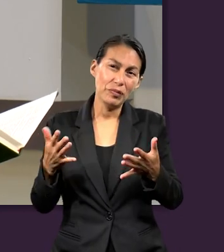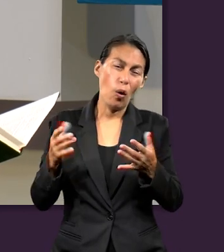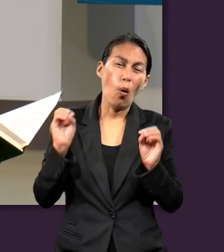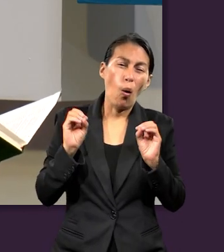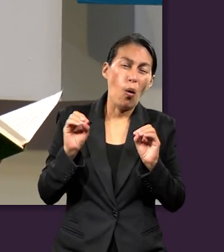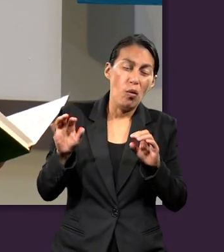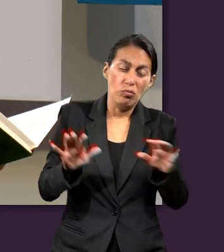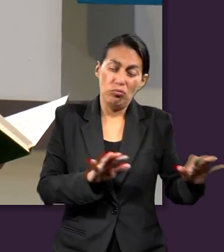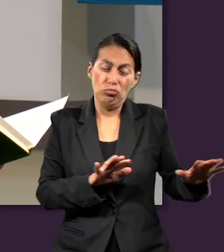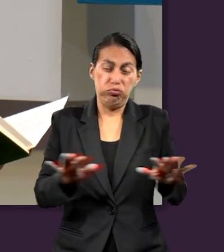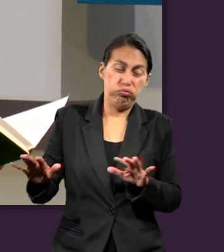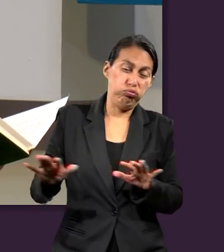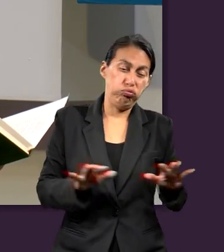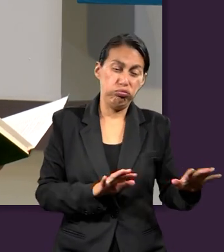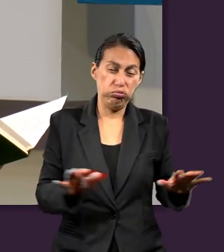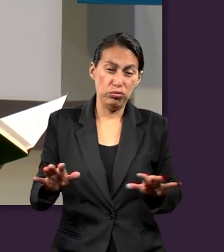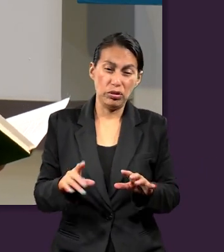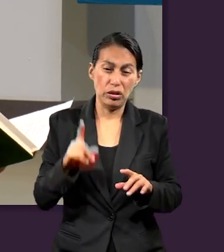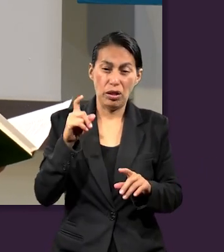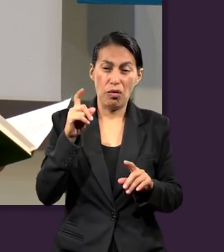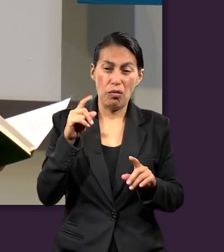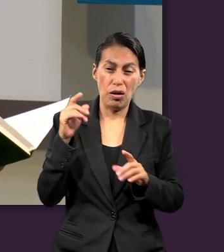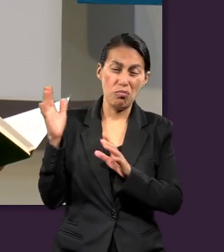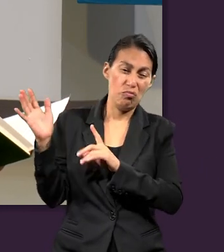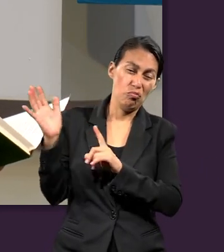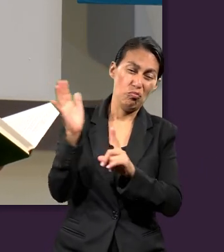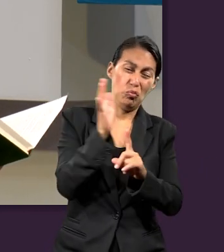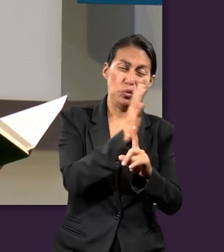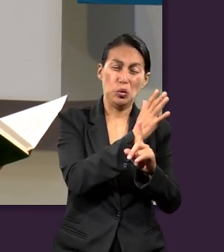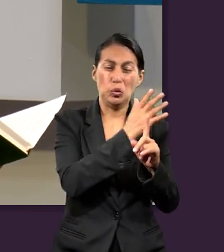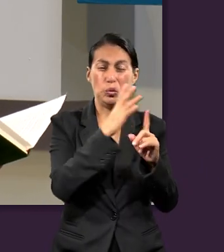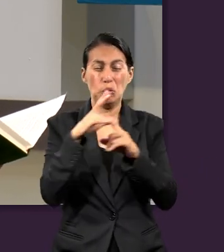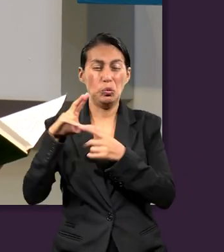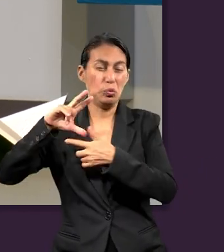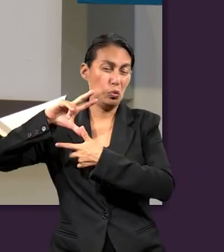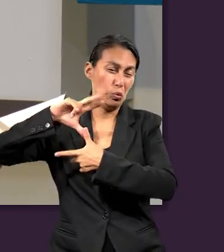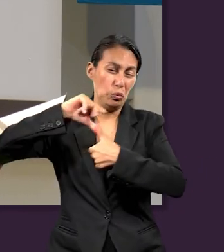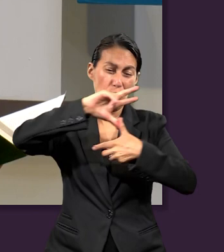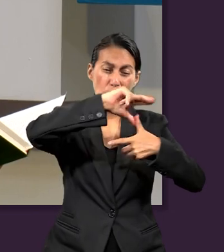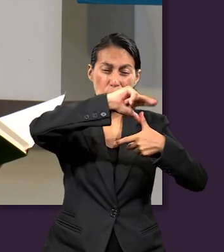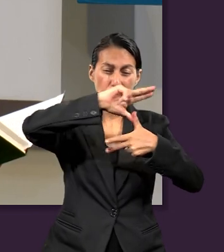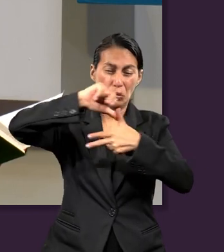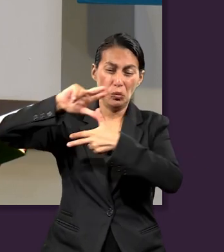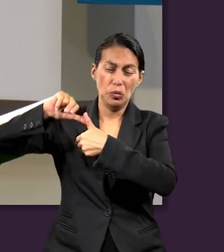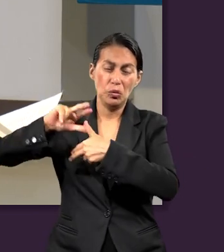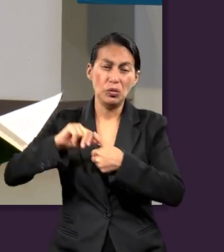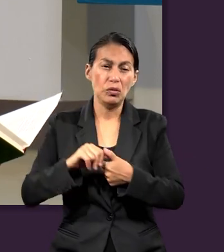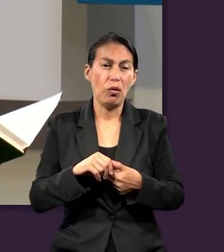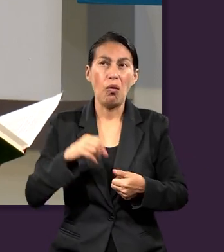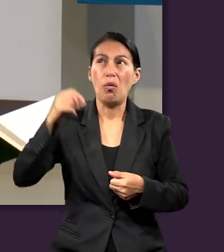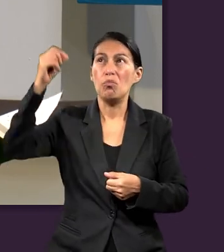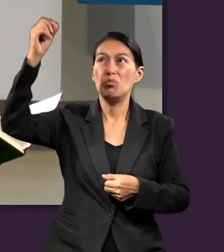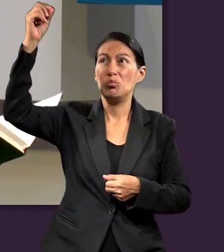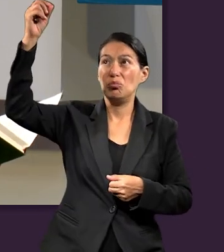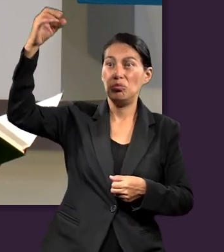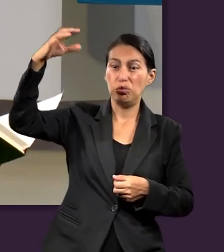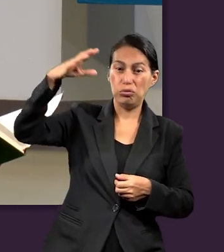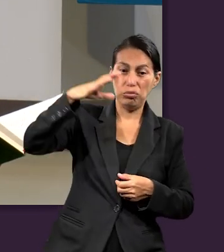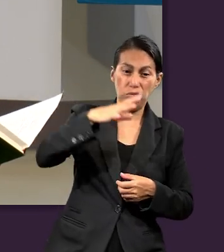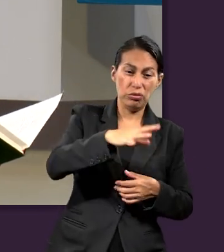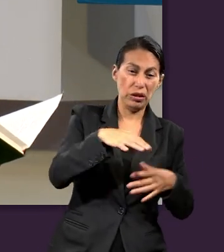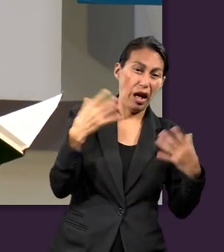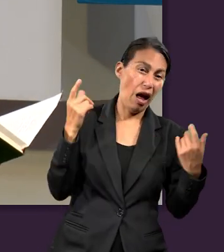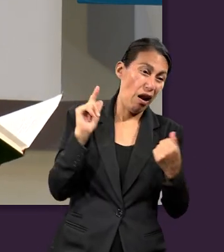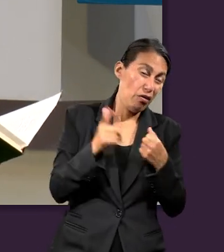un megacismo un tsunami alguna cosa extraordinaria o algún meteoro que caiga en la tierra